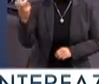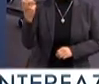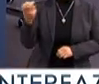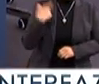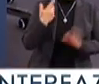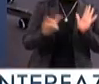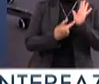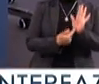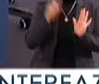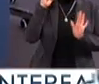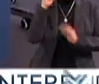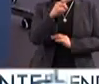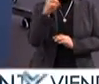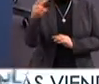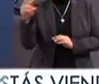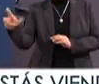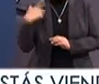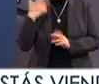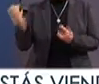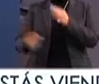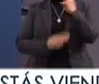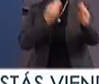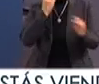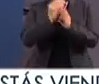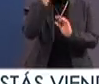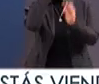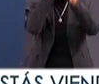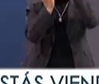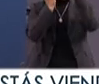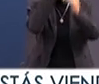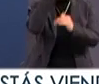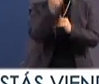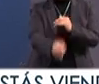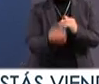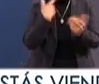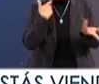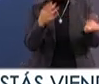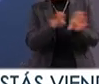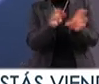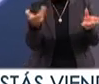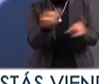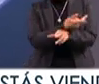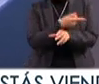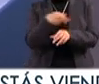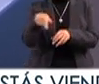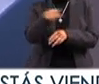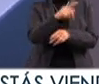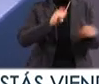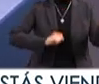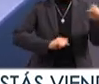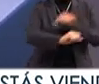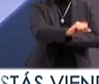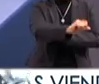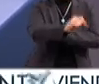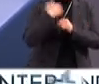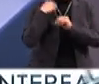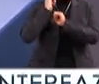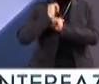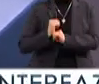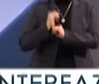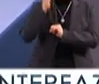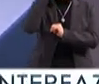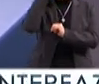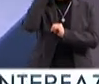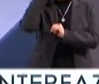están estas imágenes, Ana Cristina, que dieron la vuelta al mundo de cómo se gestionó esta transmisión de mando de